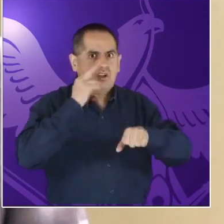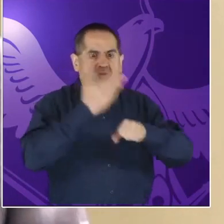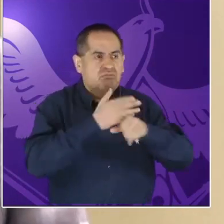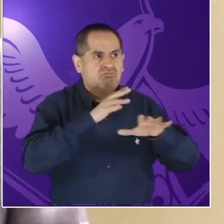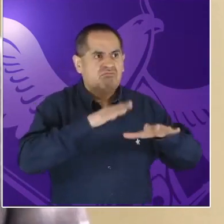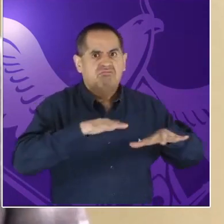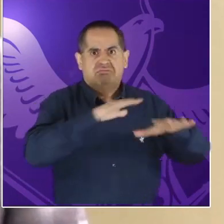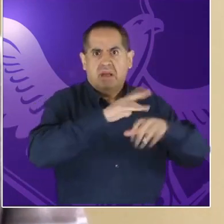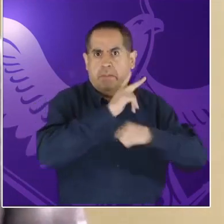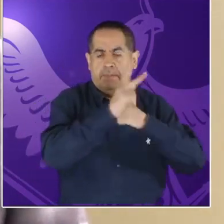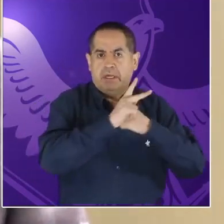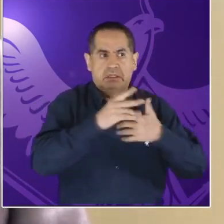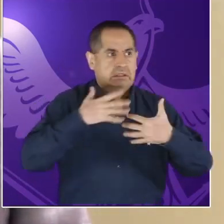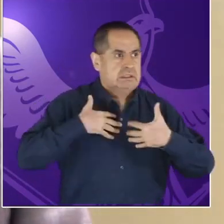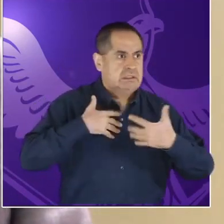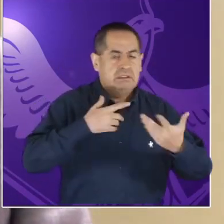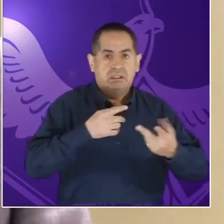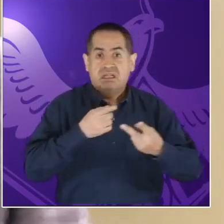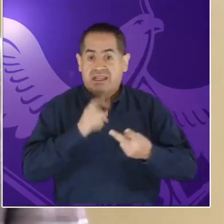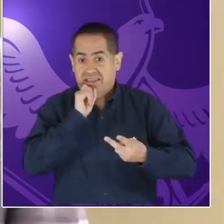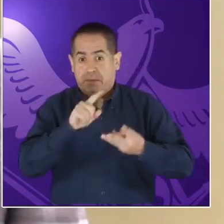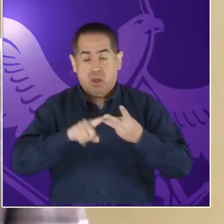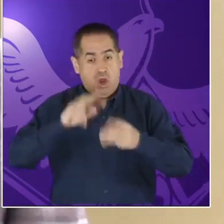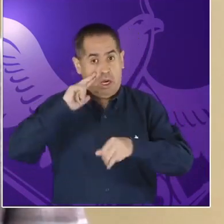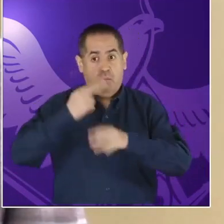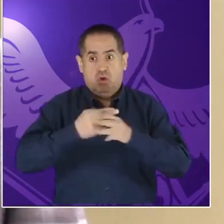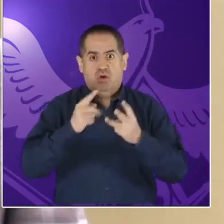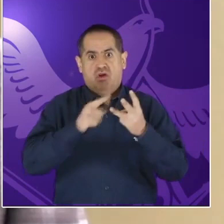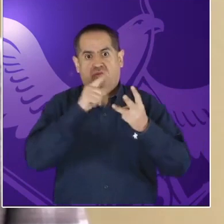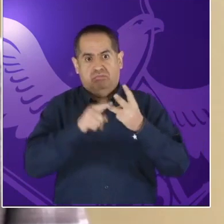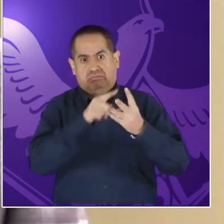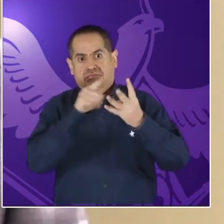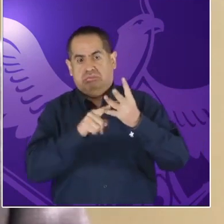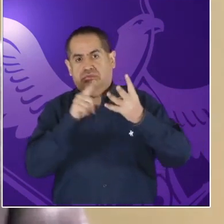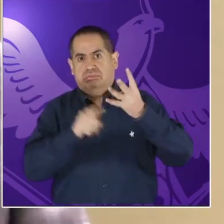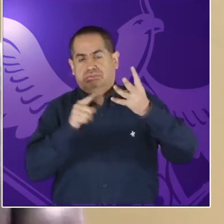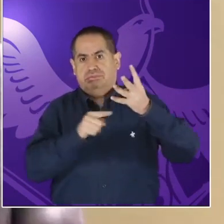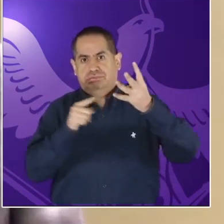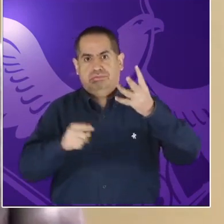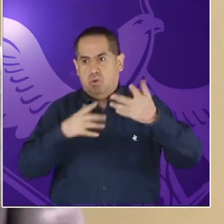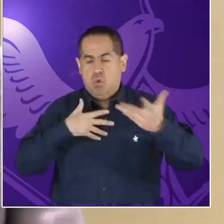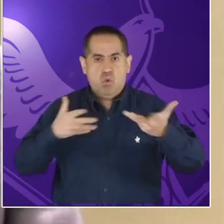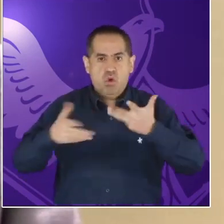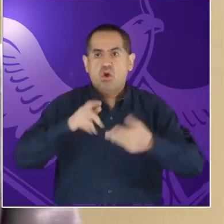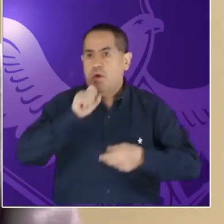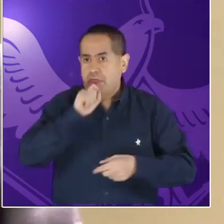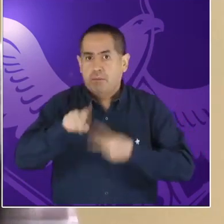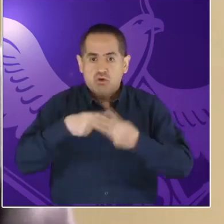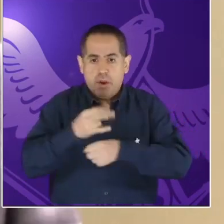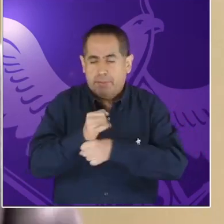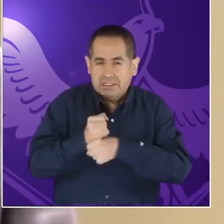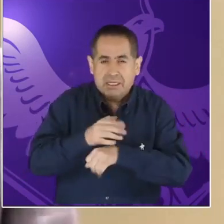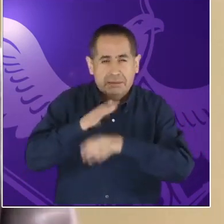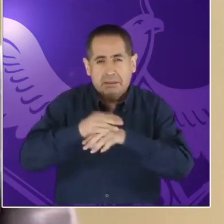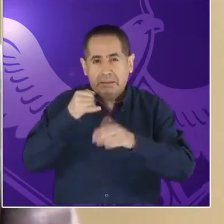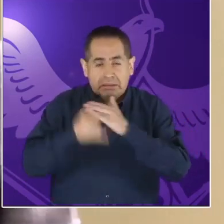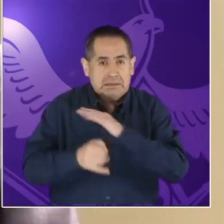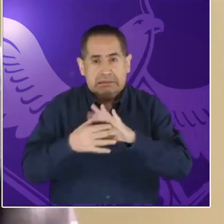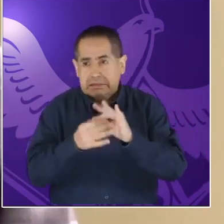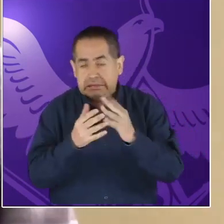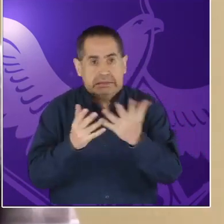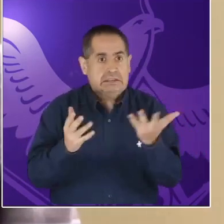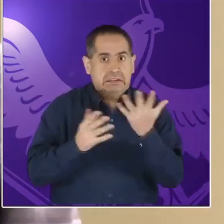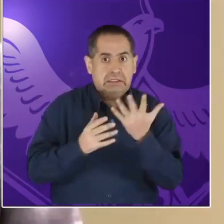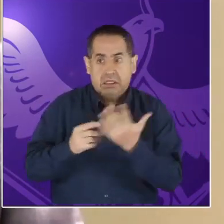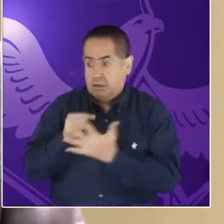universidad reconocida en este país, y tengo a mi cargo pues un montón de proyectos académicos, y soy investigador,